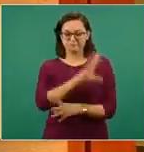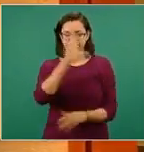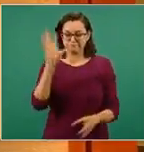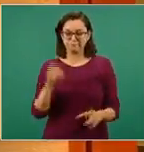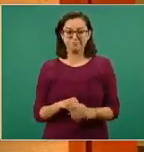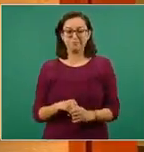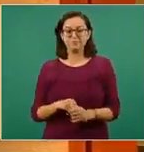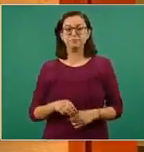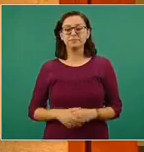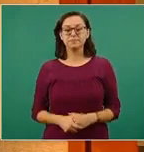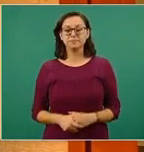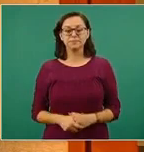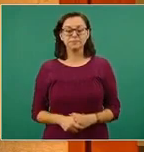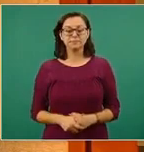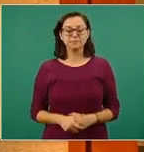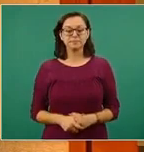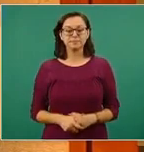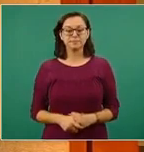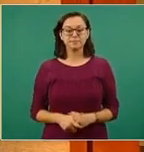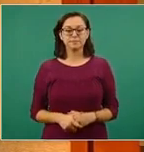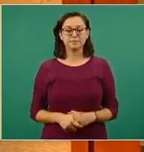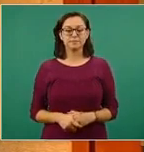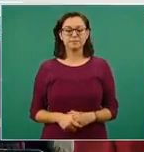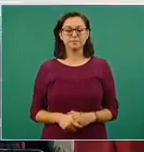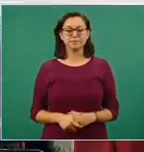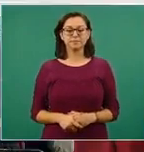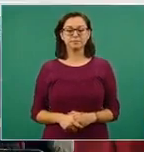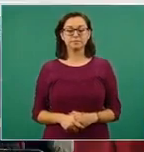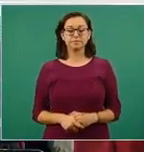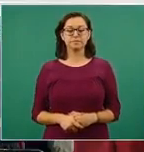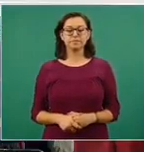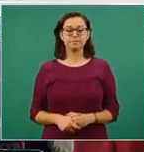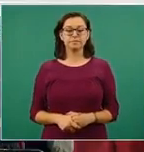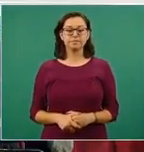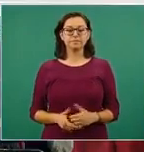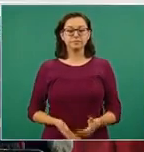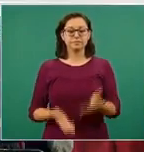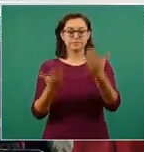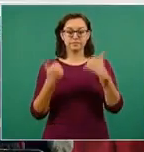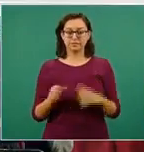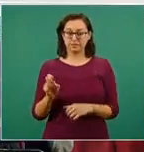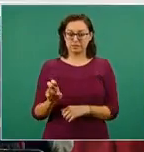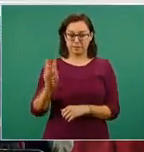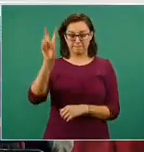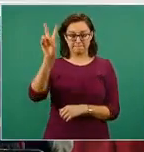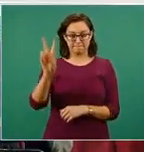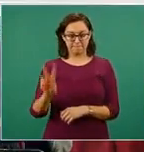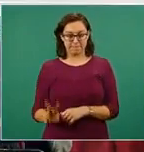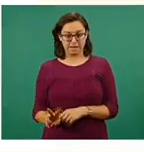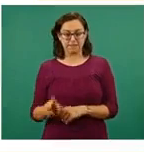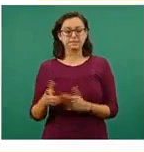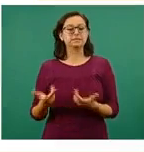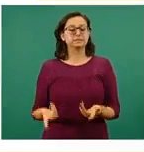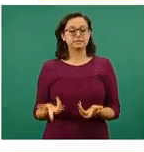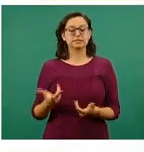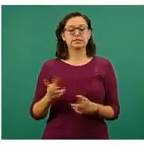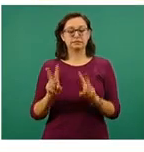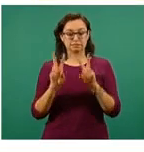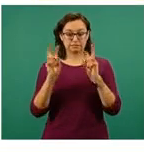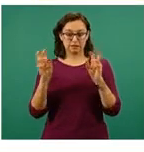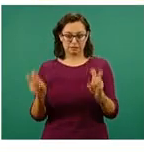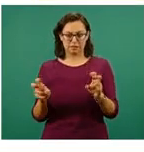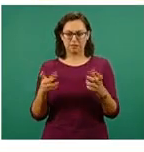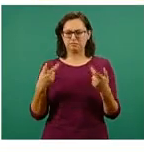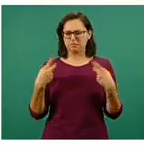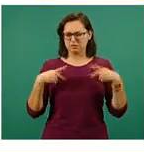virus SARS-CoV-2. Este elemento semanal que se presenta todos los viernes es la positividad. Actualmente a nivel